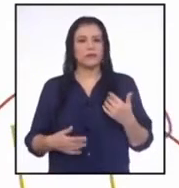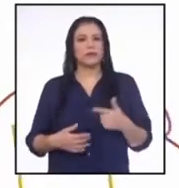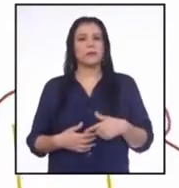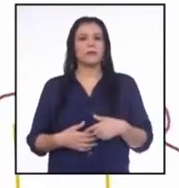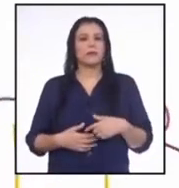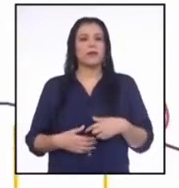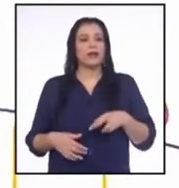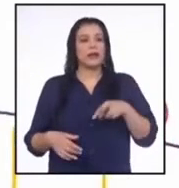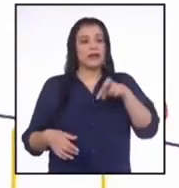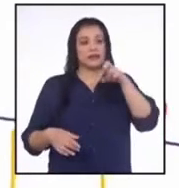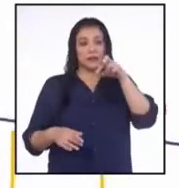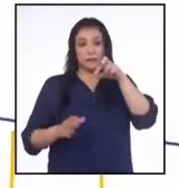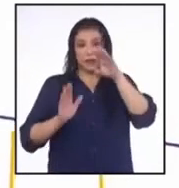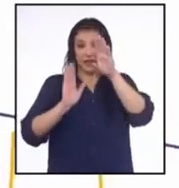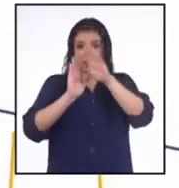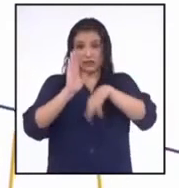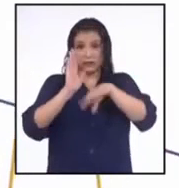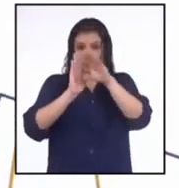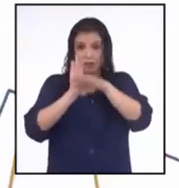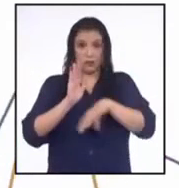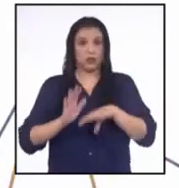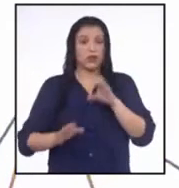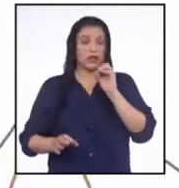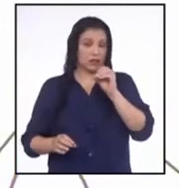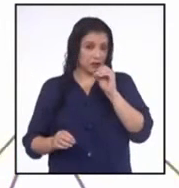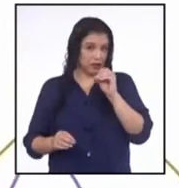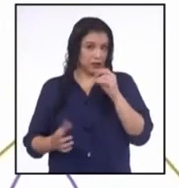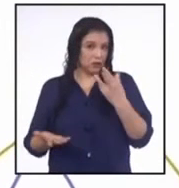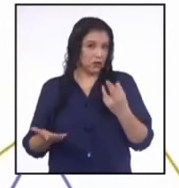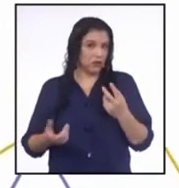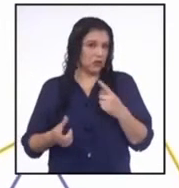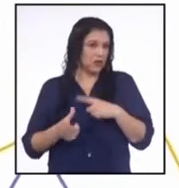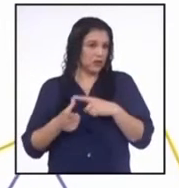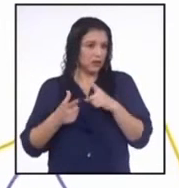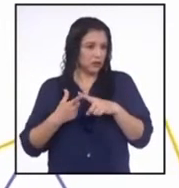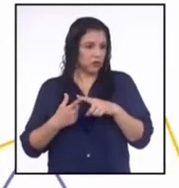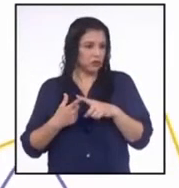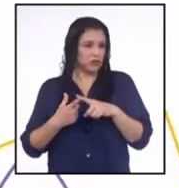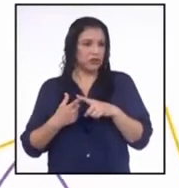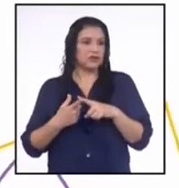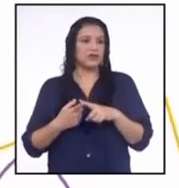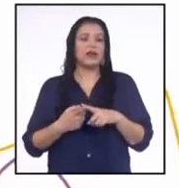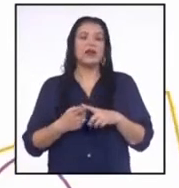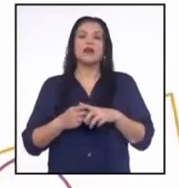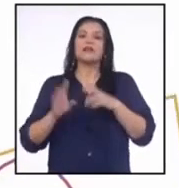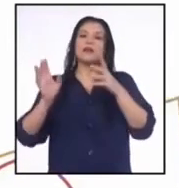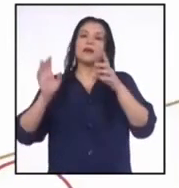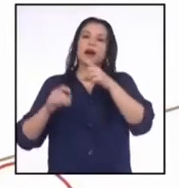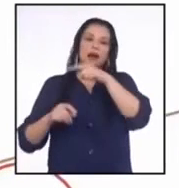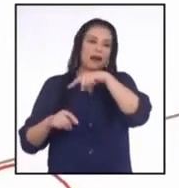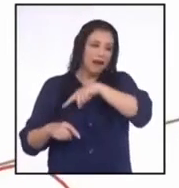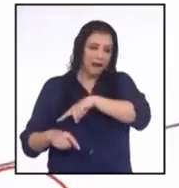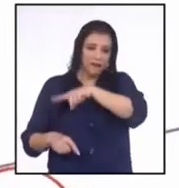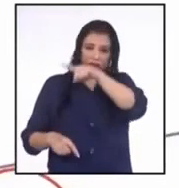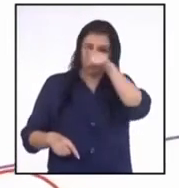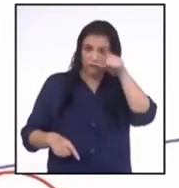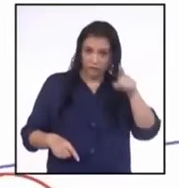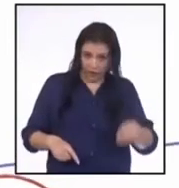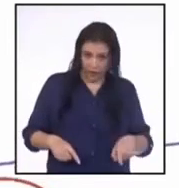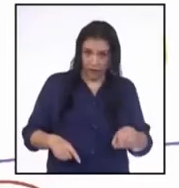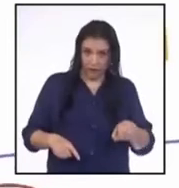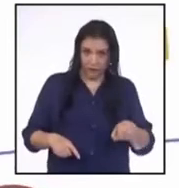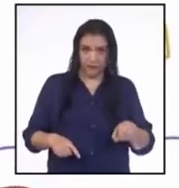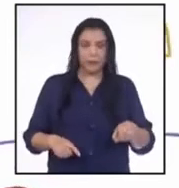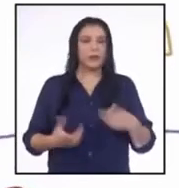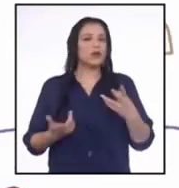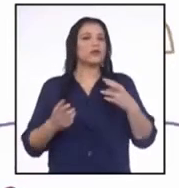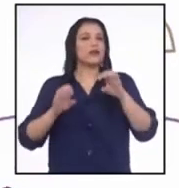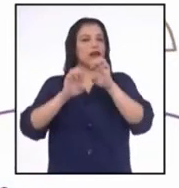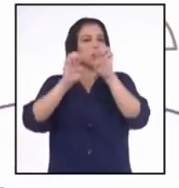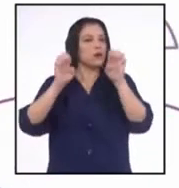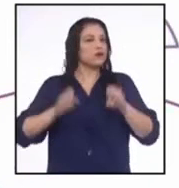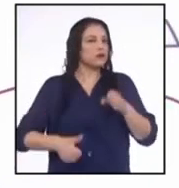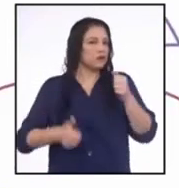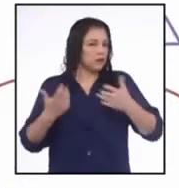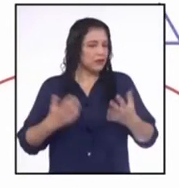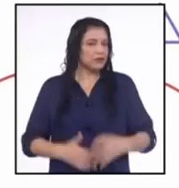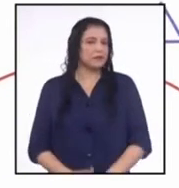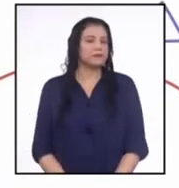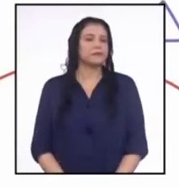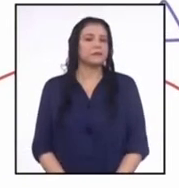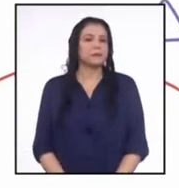Si P es menor que 0, por lo tanto la parábola se abre hacia abajo. Entonces la ecuación de la parábola